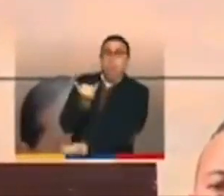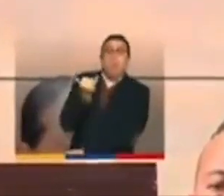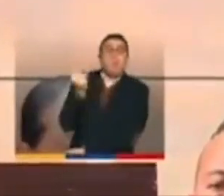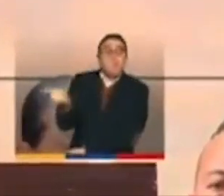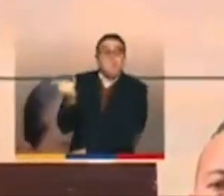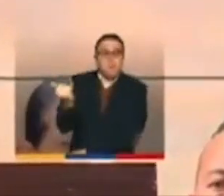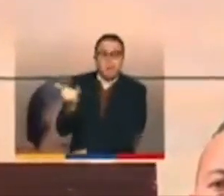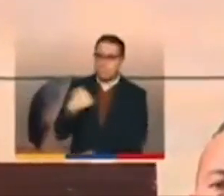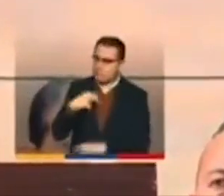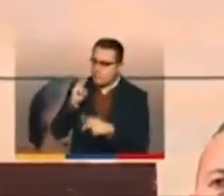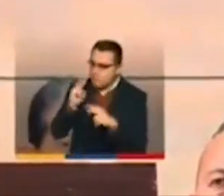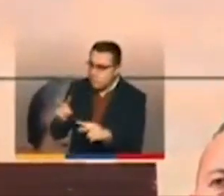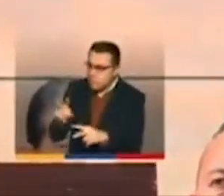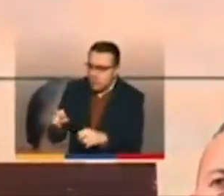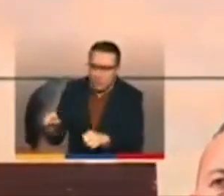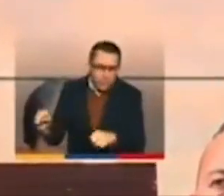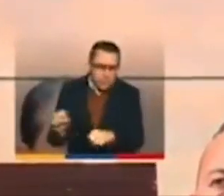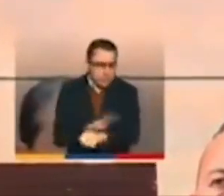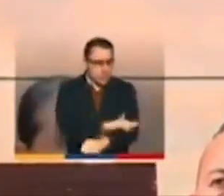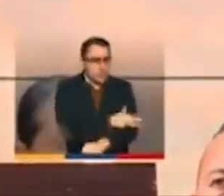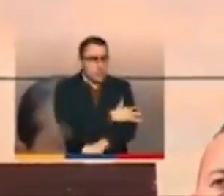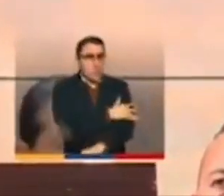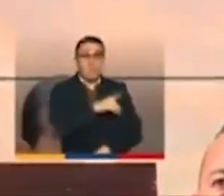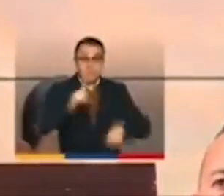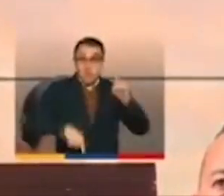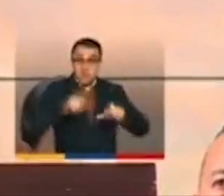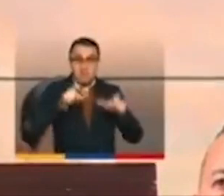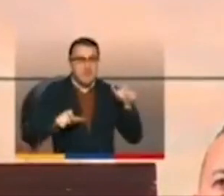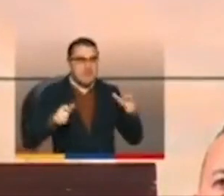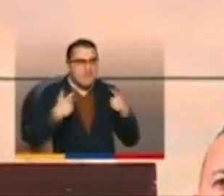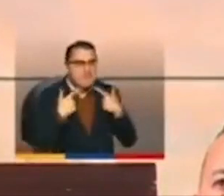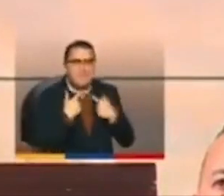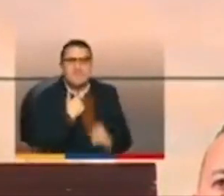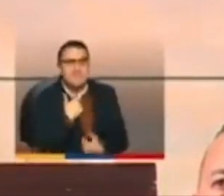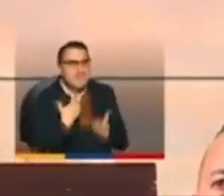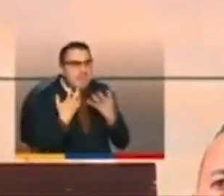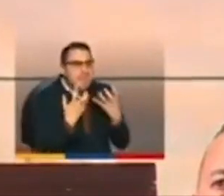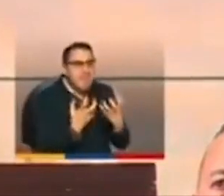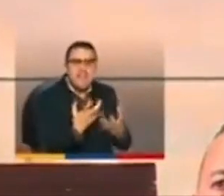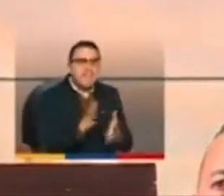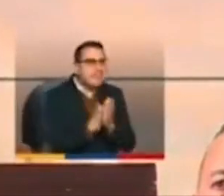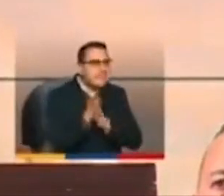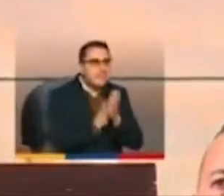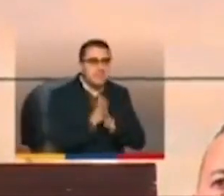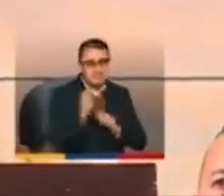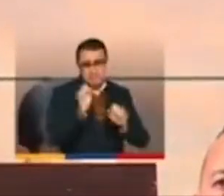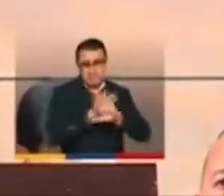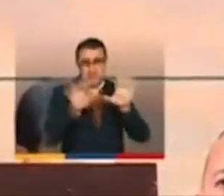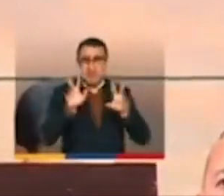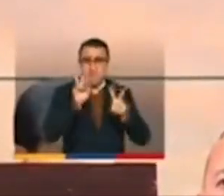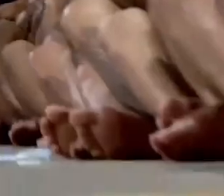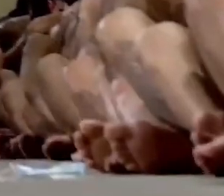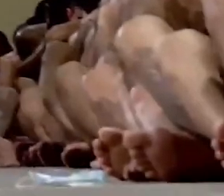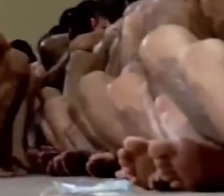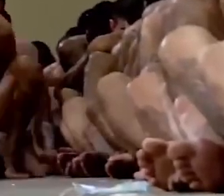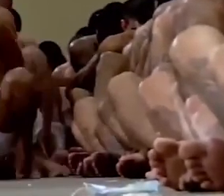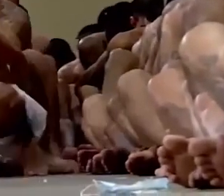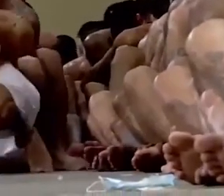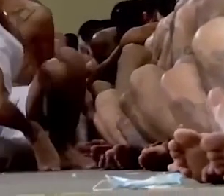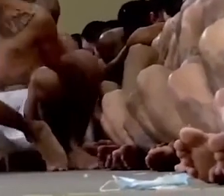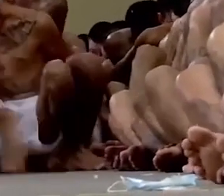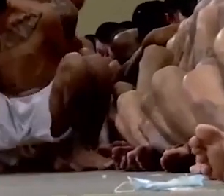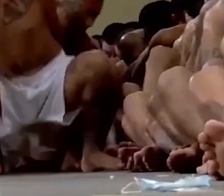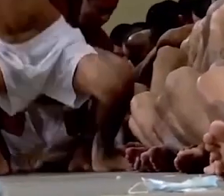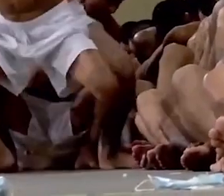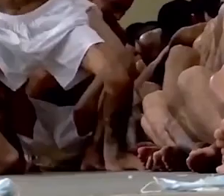Le da uno escalofrío. Yo creo que hay gente que le gusta eso. Después que el mandatario colombiano Gustavo Petro llamara campos